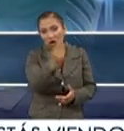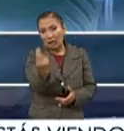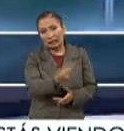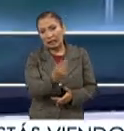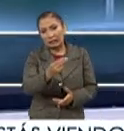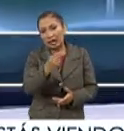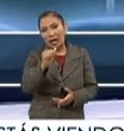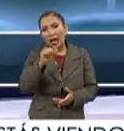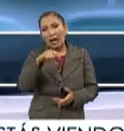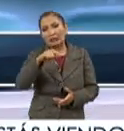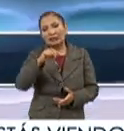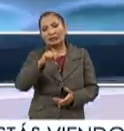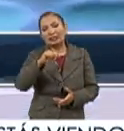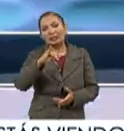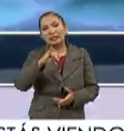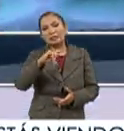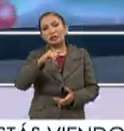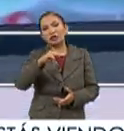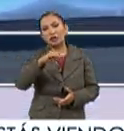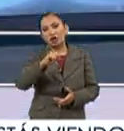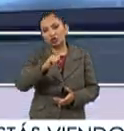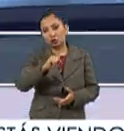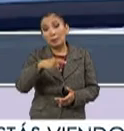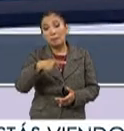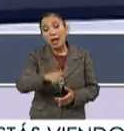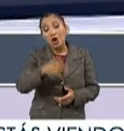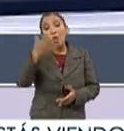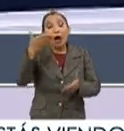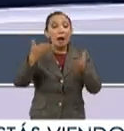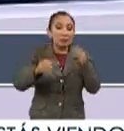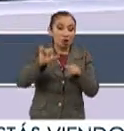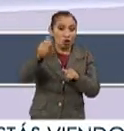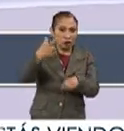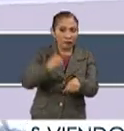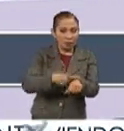requerir antimicrobianos. Pero obviamente hay cuadros que sí puede haber un agregado bacteriano.